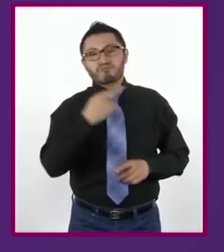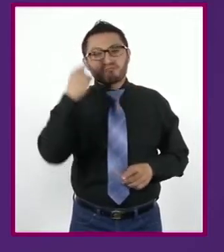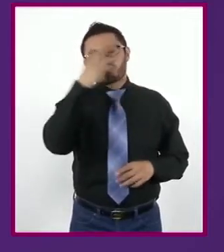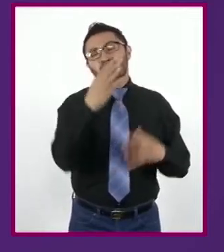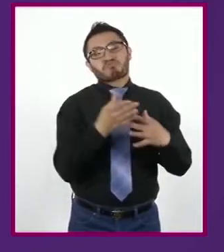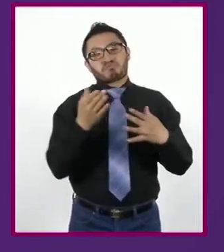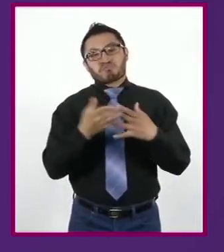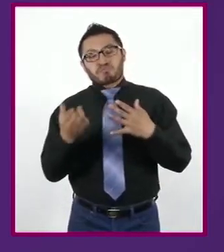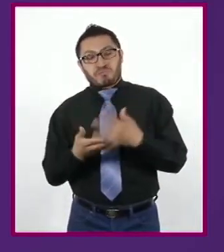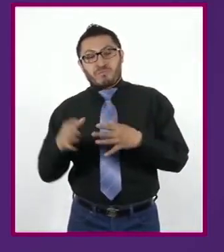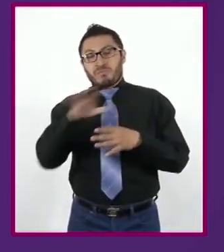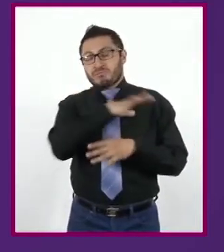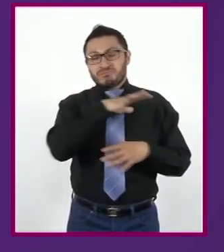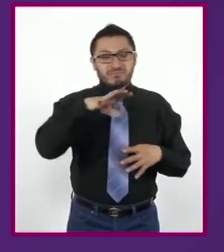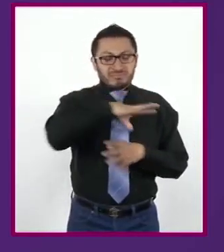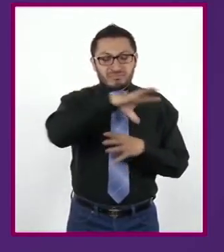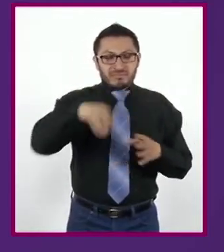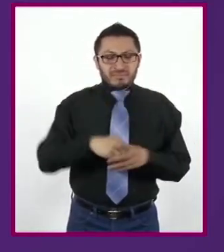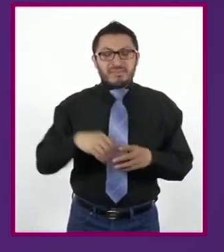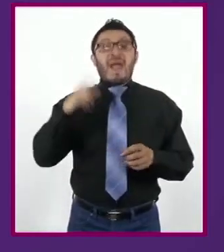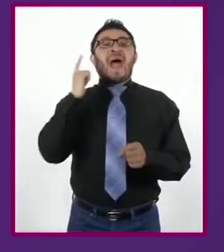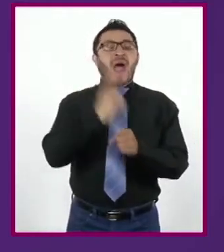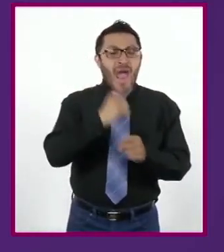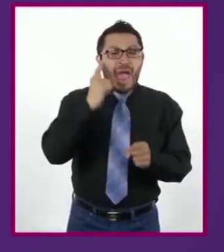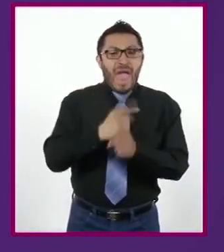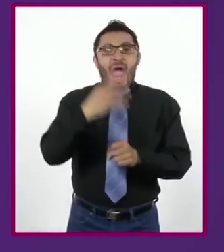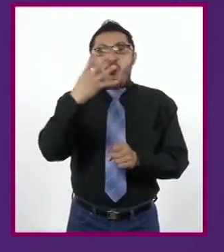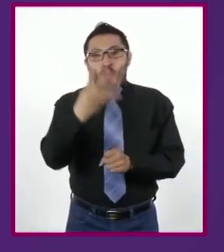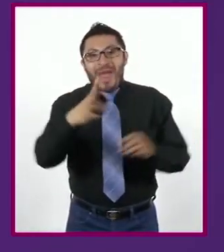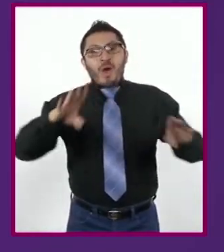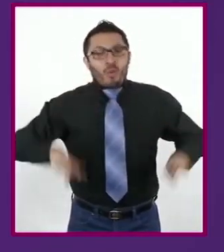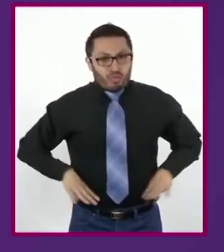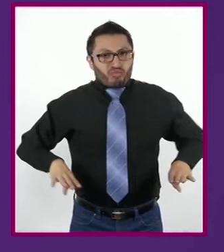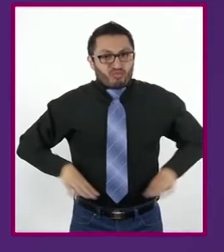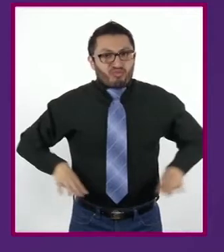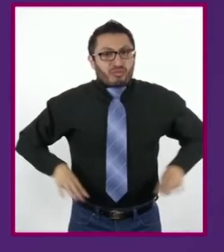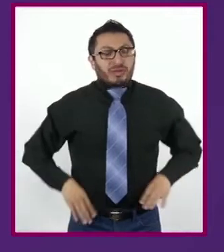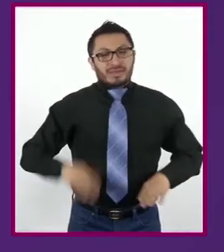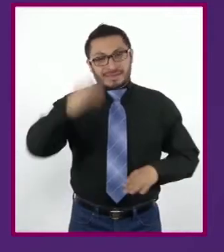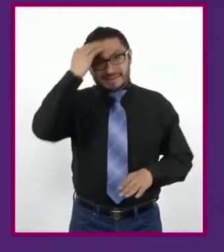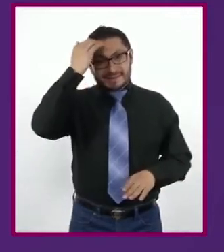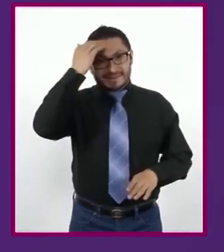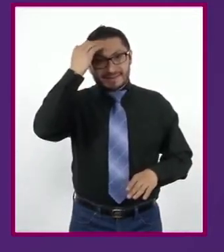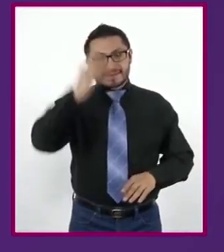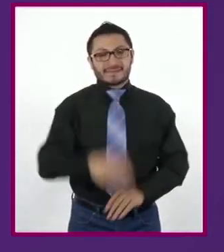en general, identificamos sus 4 propiedades. Conozcámoslas.